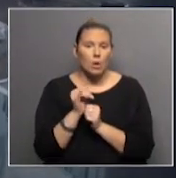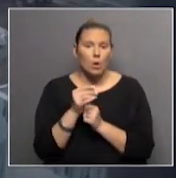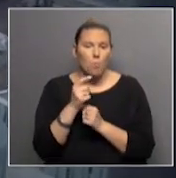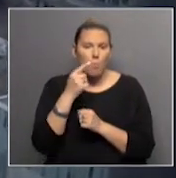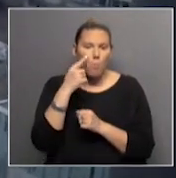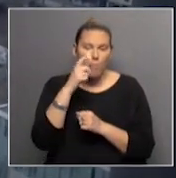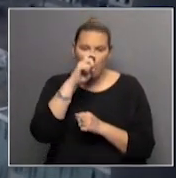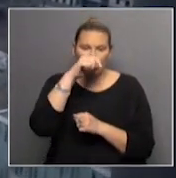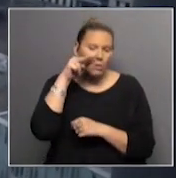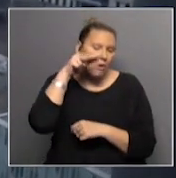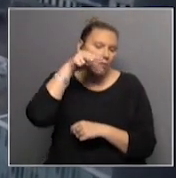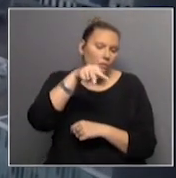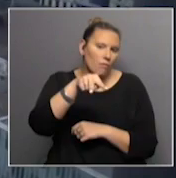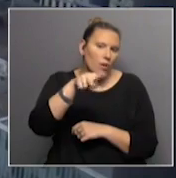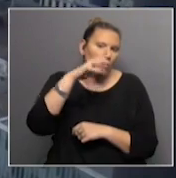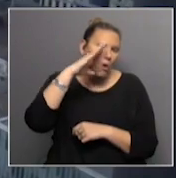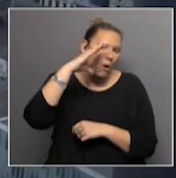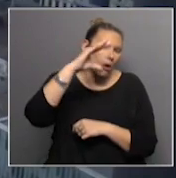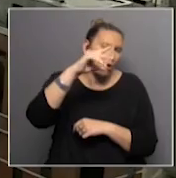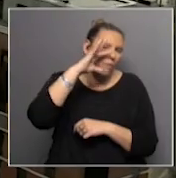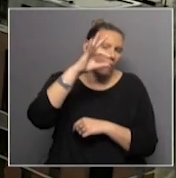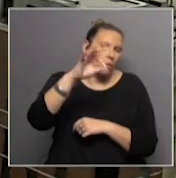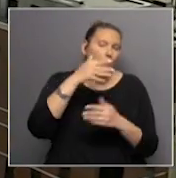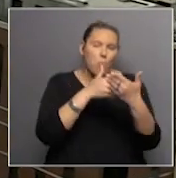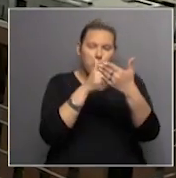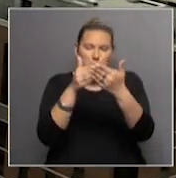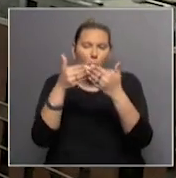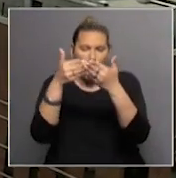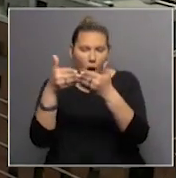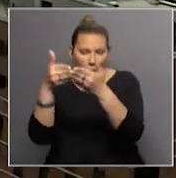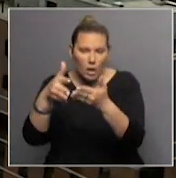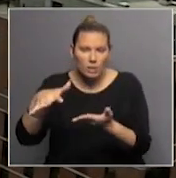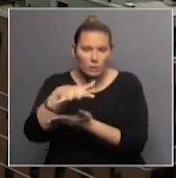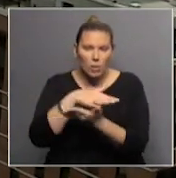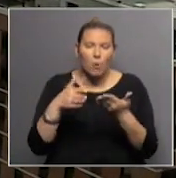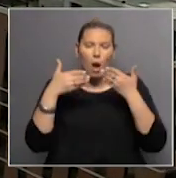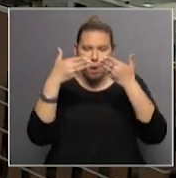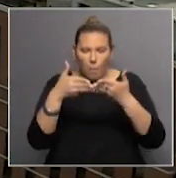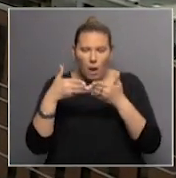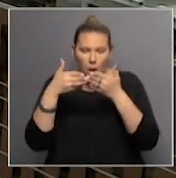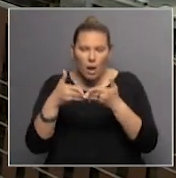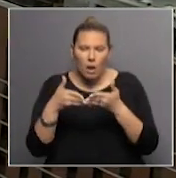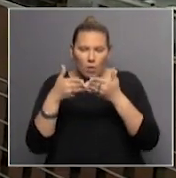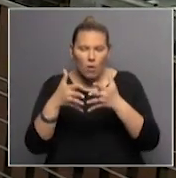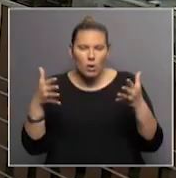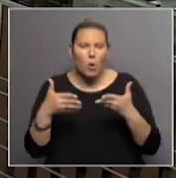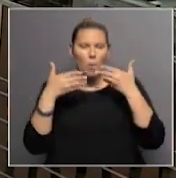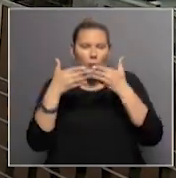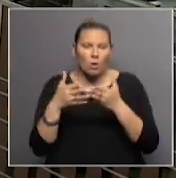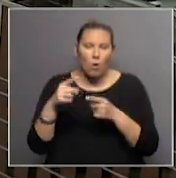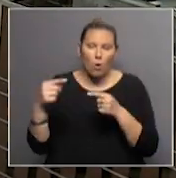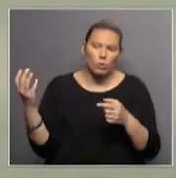de Montevideo a nuestros pies. La vista ahí de la bahía es alucinante, el puerto, la época de cruceros, donde se ven los cruceros, los barcos